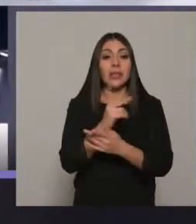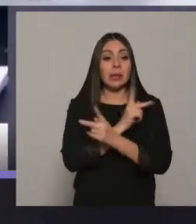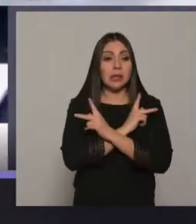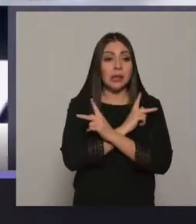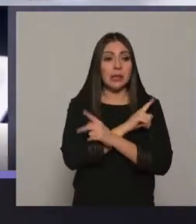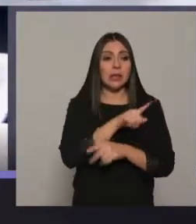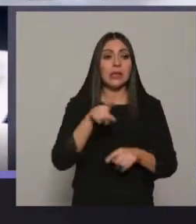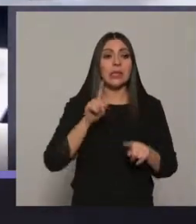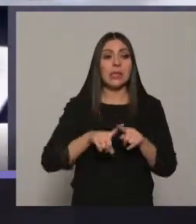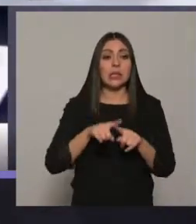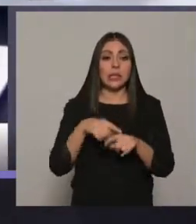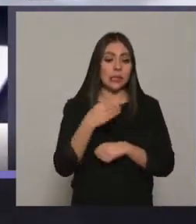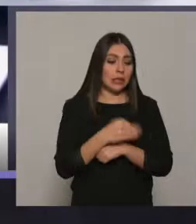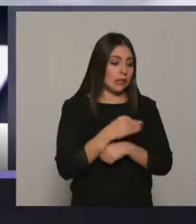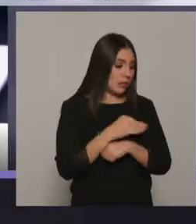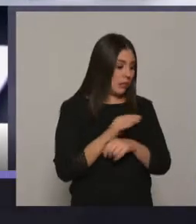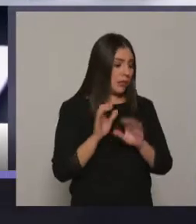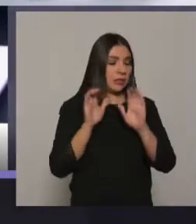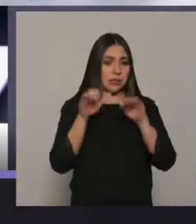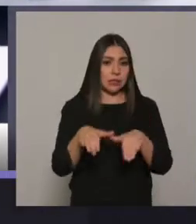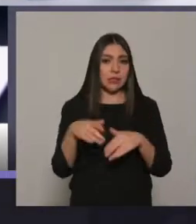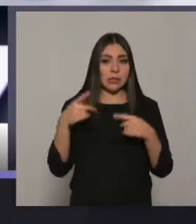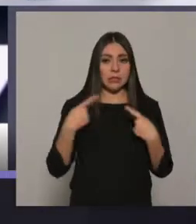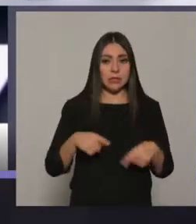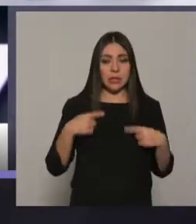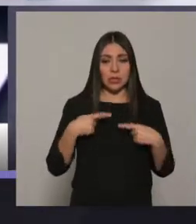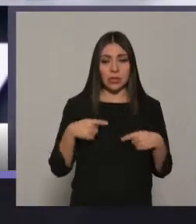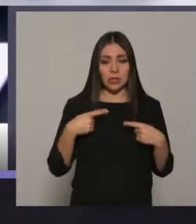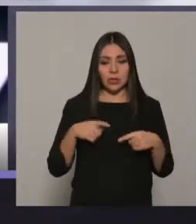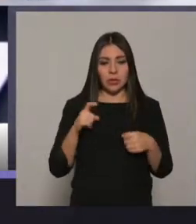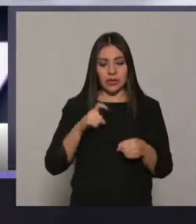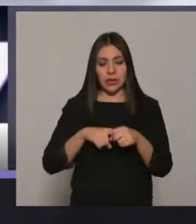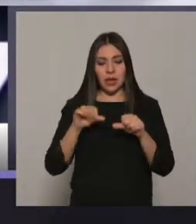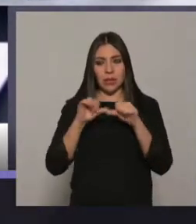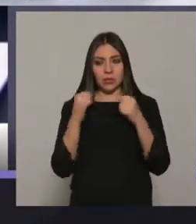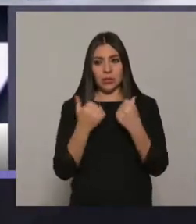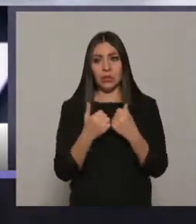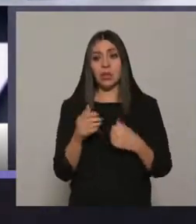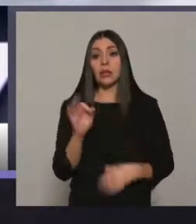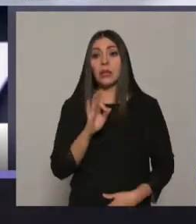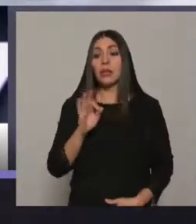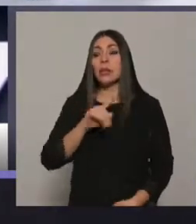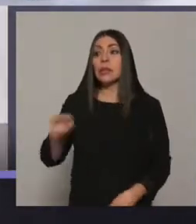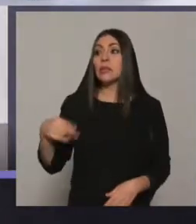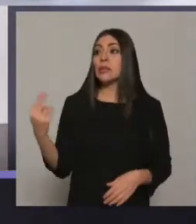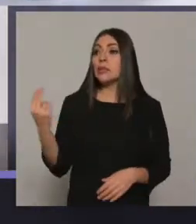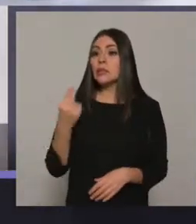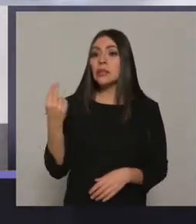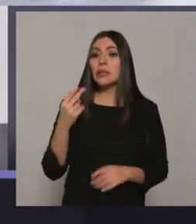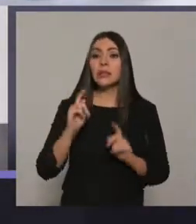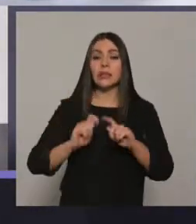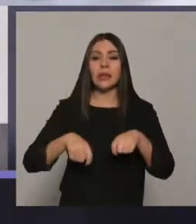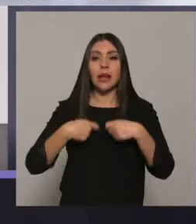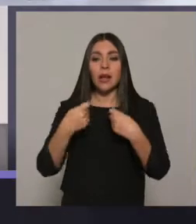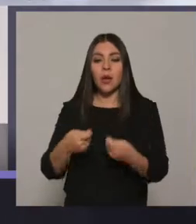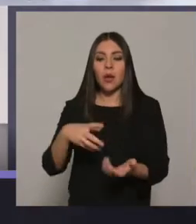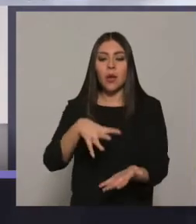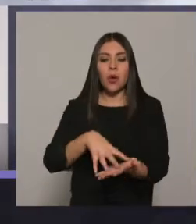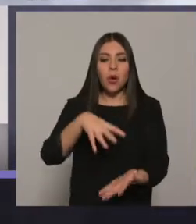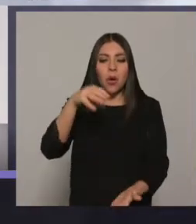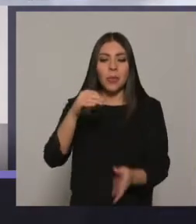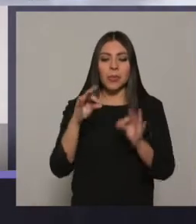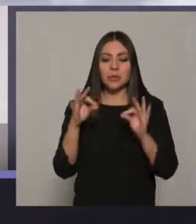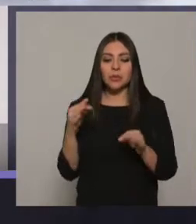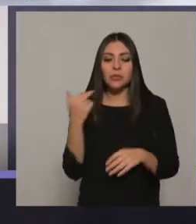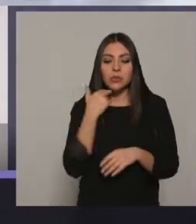nuestro suplente o nuestro asociado está en funciones para que, si se necesita expedir alguna copia certificada